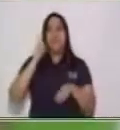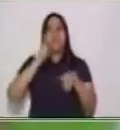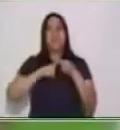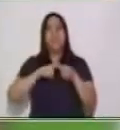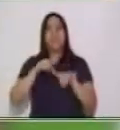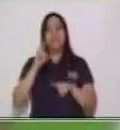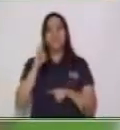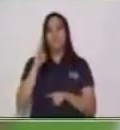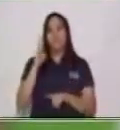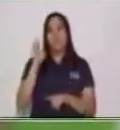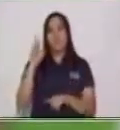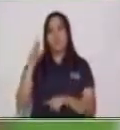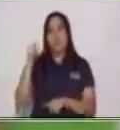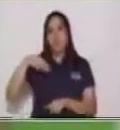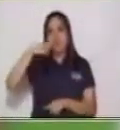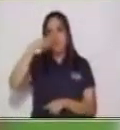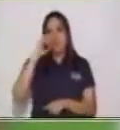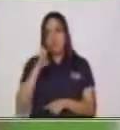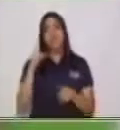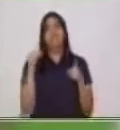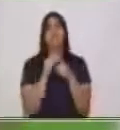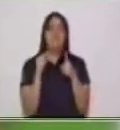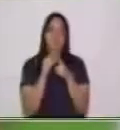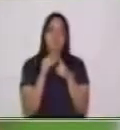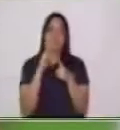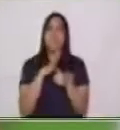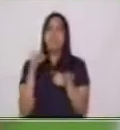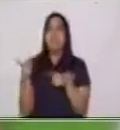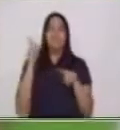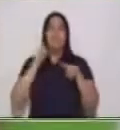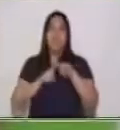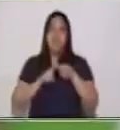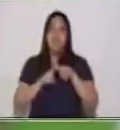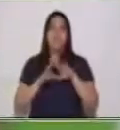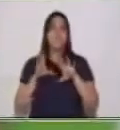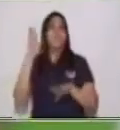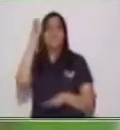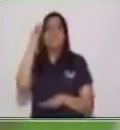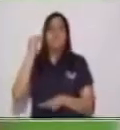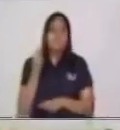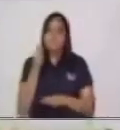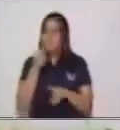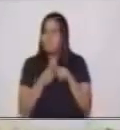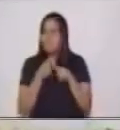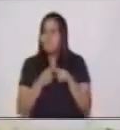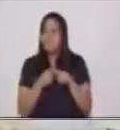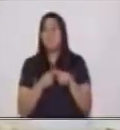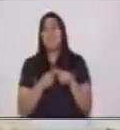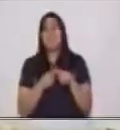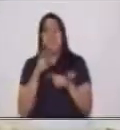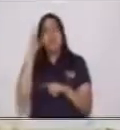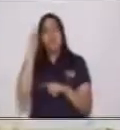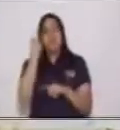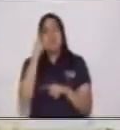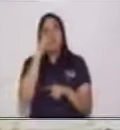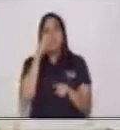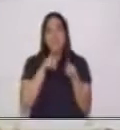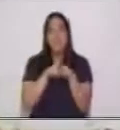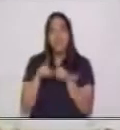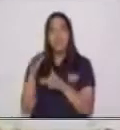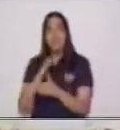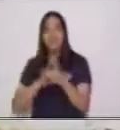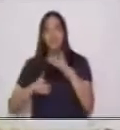que llevan X. ¿Y por qué mencionamos la letra X? Porque también hay una combinación de la letra